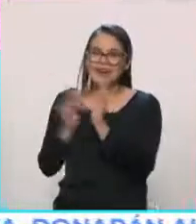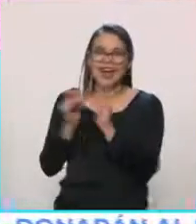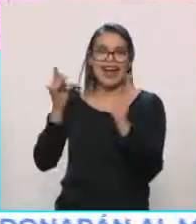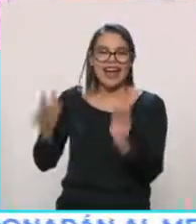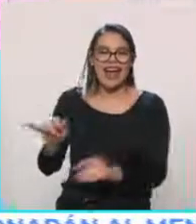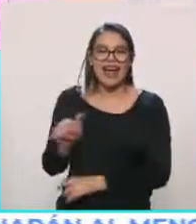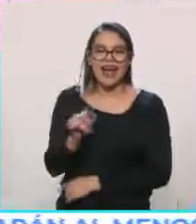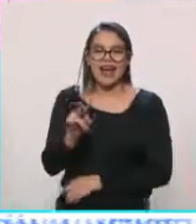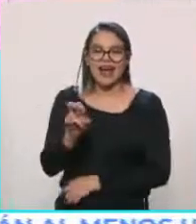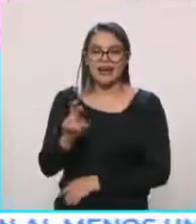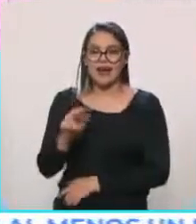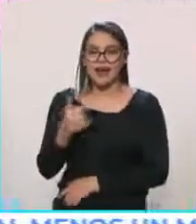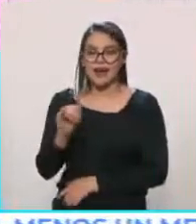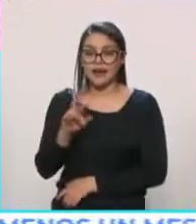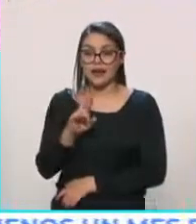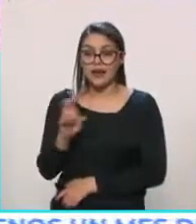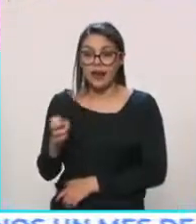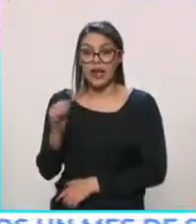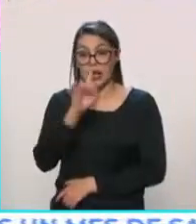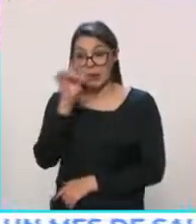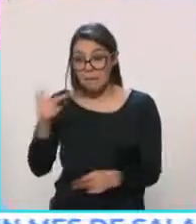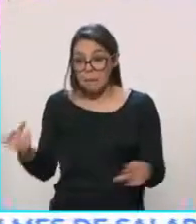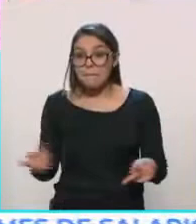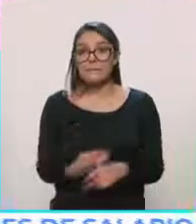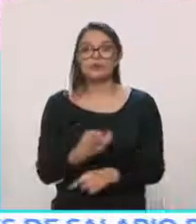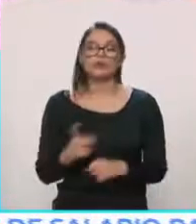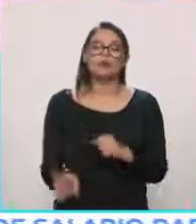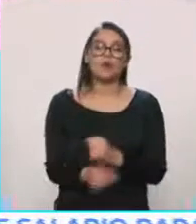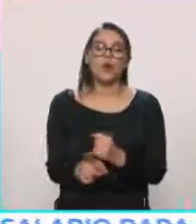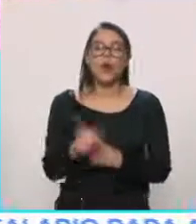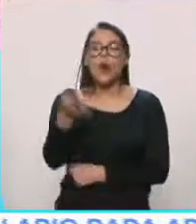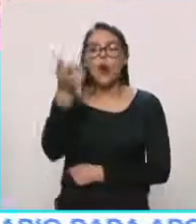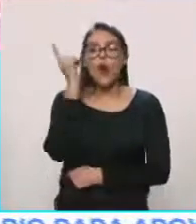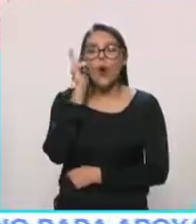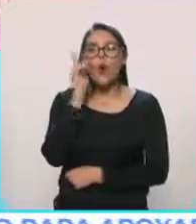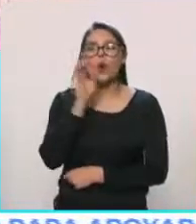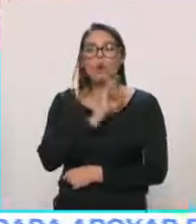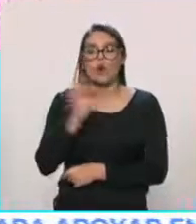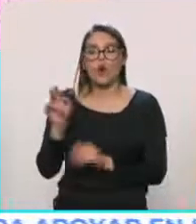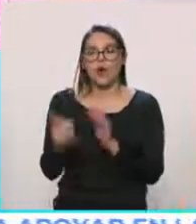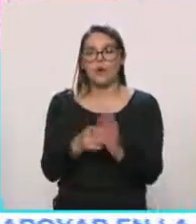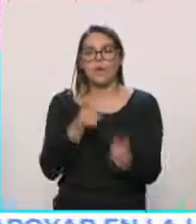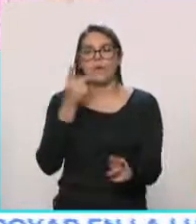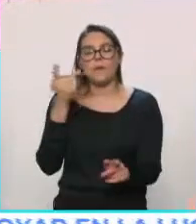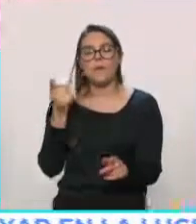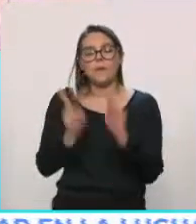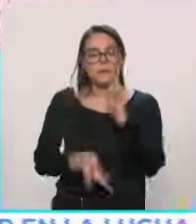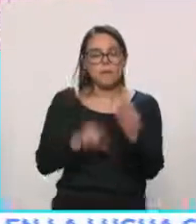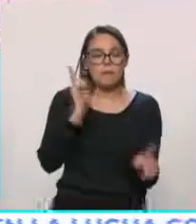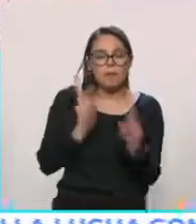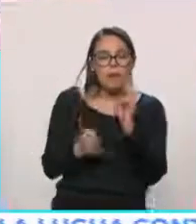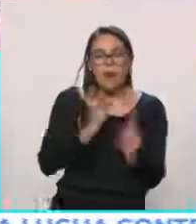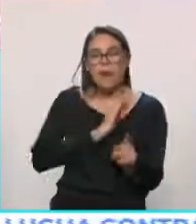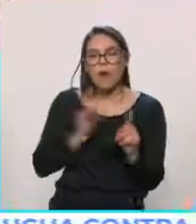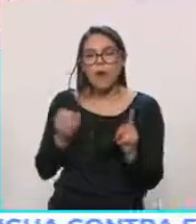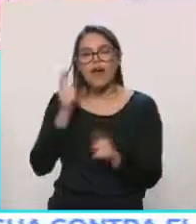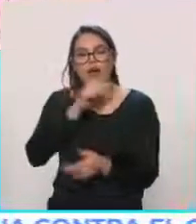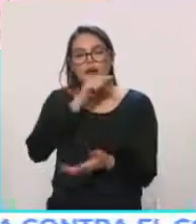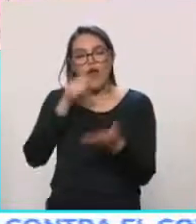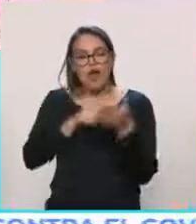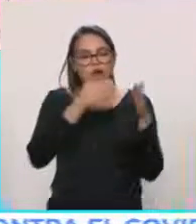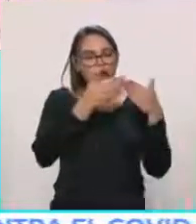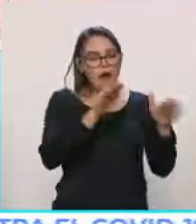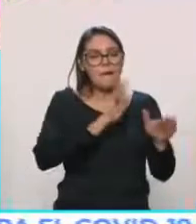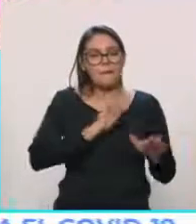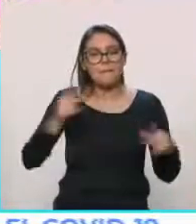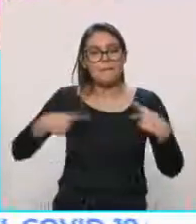Desarrollo Cultural. Y pues bueno, una vez que superemos esta contingencia, esperamos conversar contigo, ya que bueno, pues se tengan abiertos todos sus espacios para que los